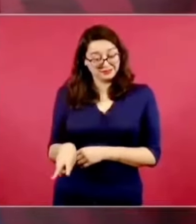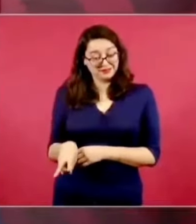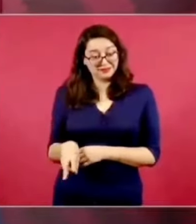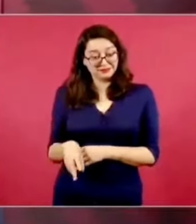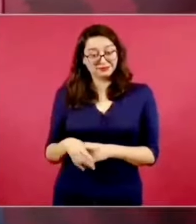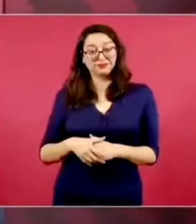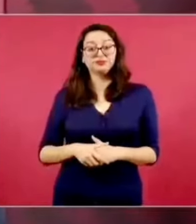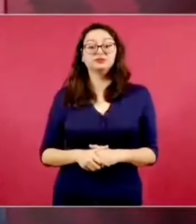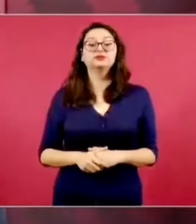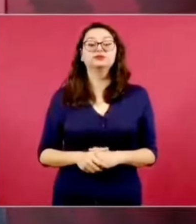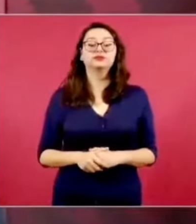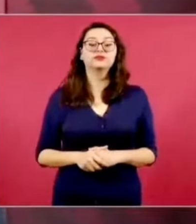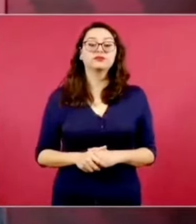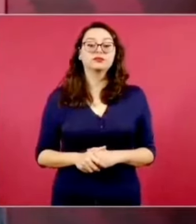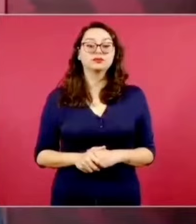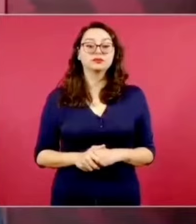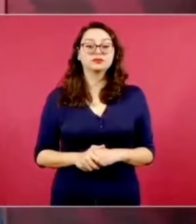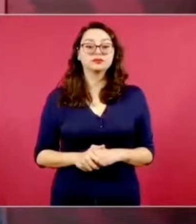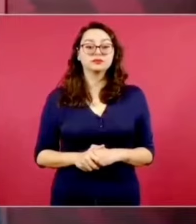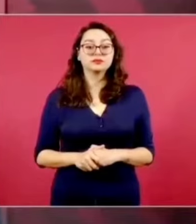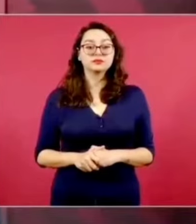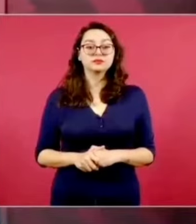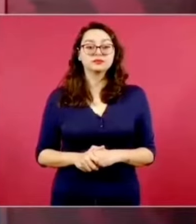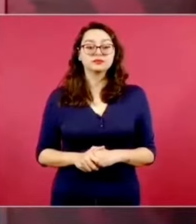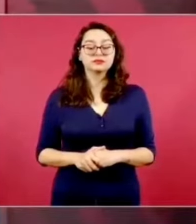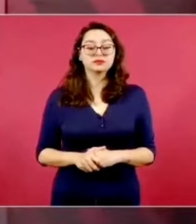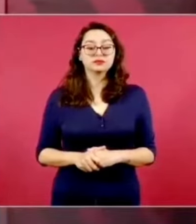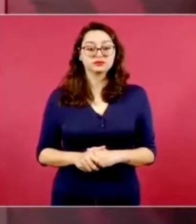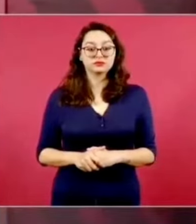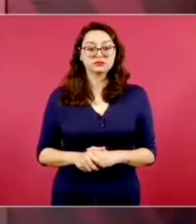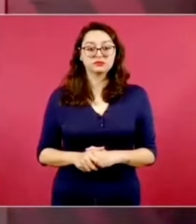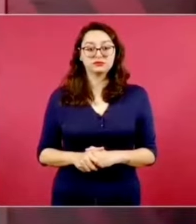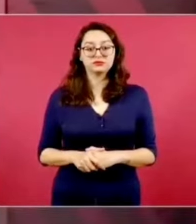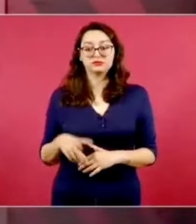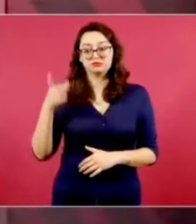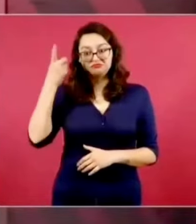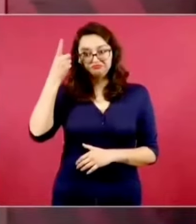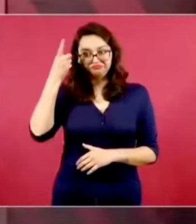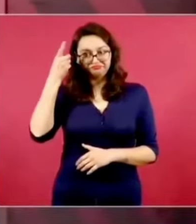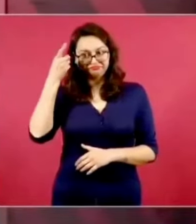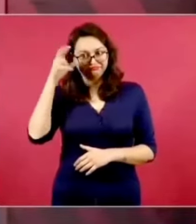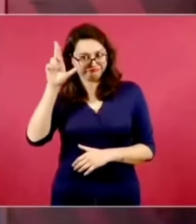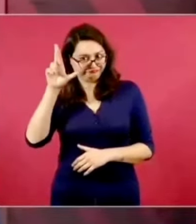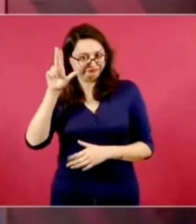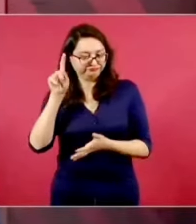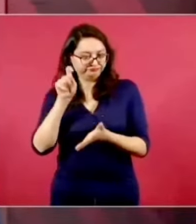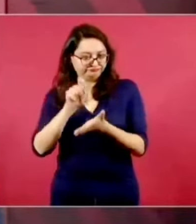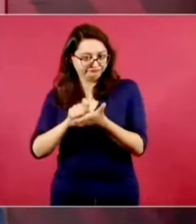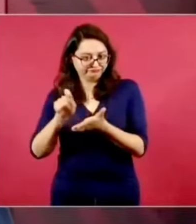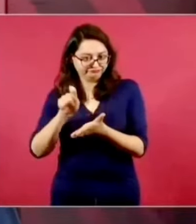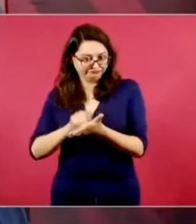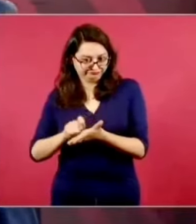inteligente eh doctora en letras